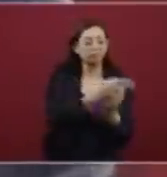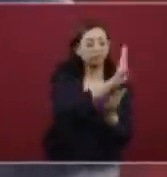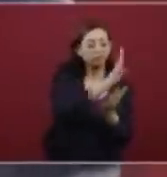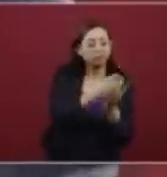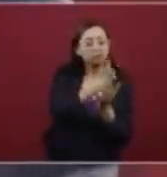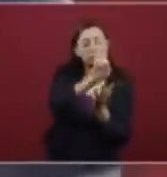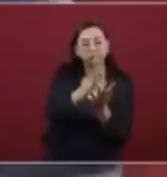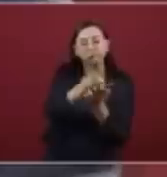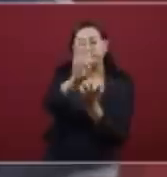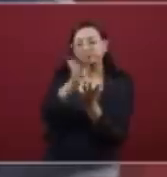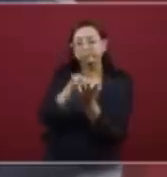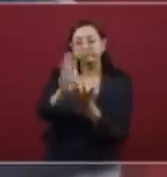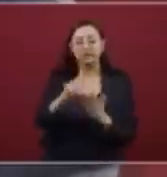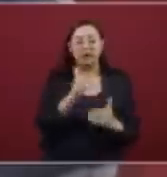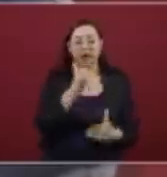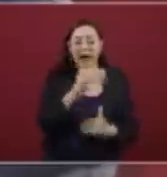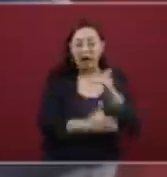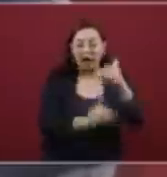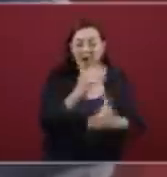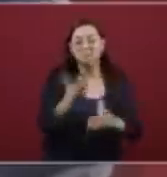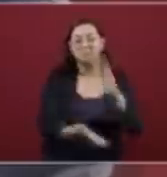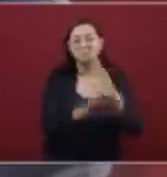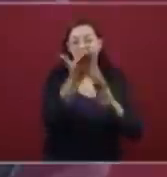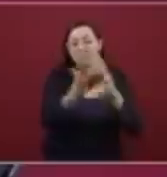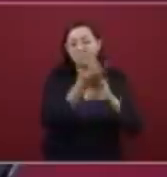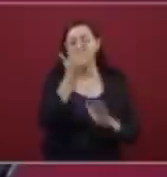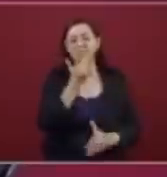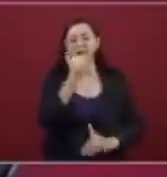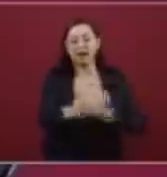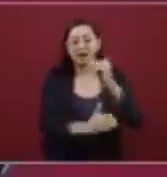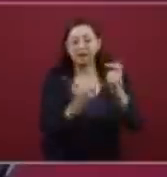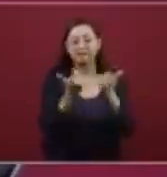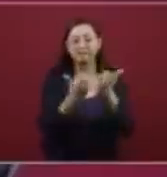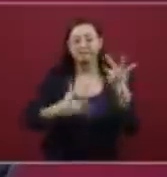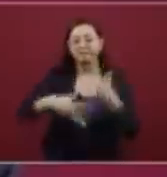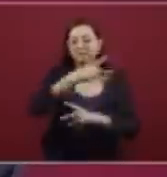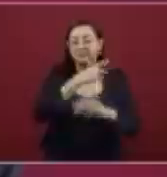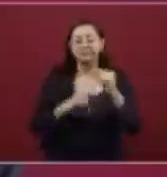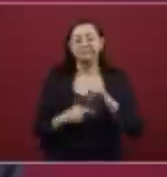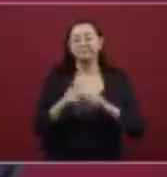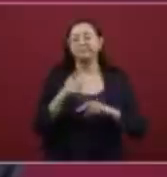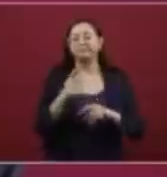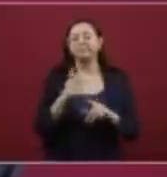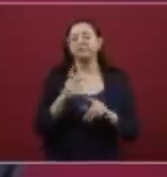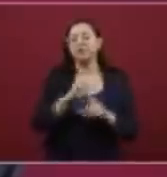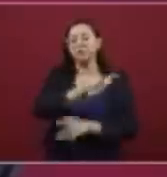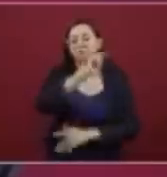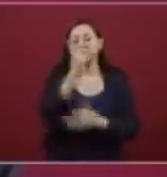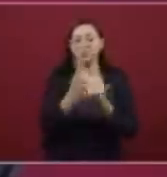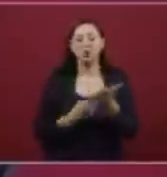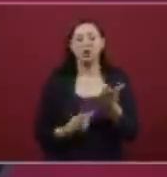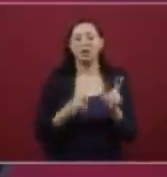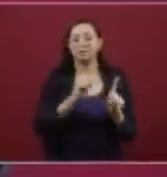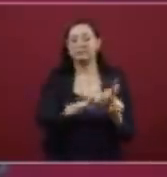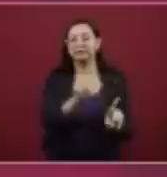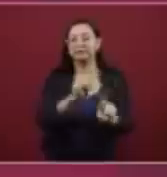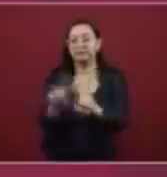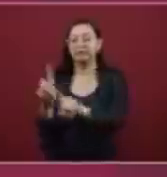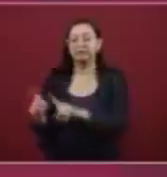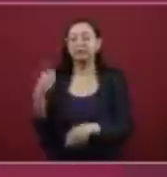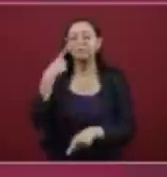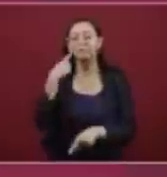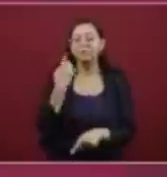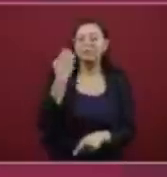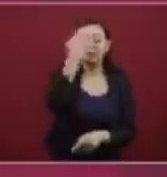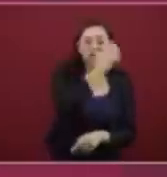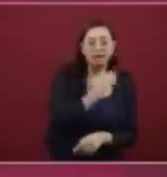obra, avance financiero y programas prioritarios. Y